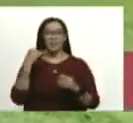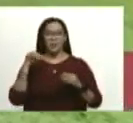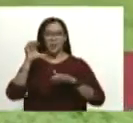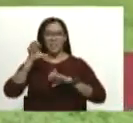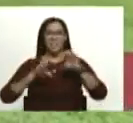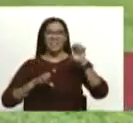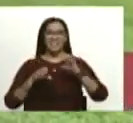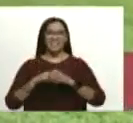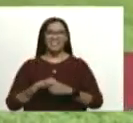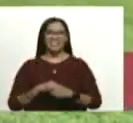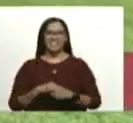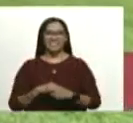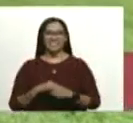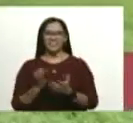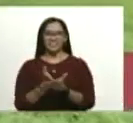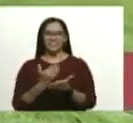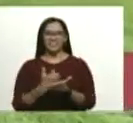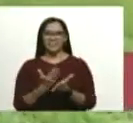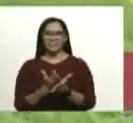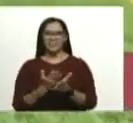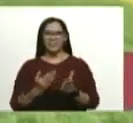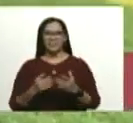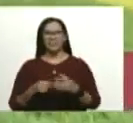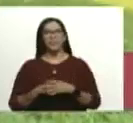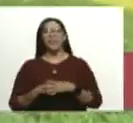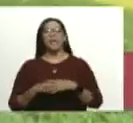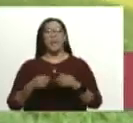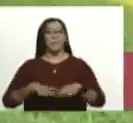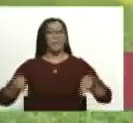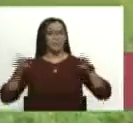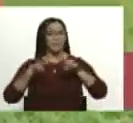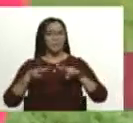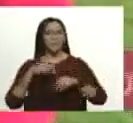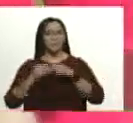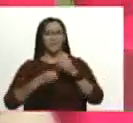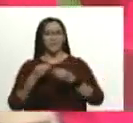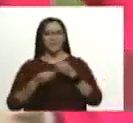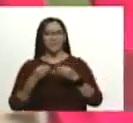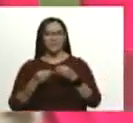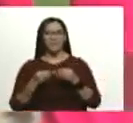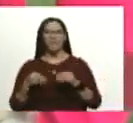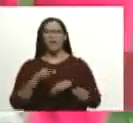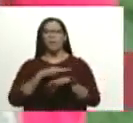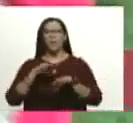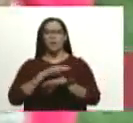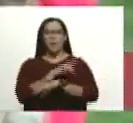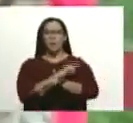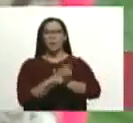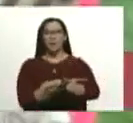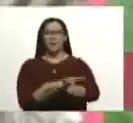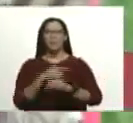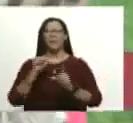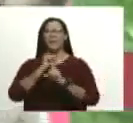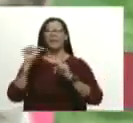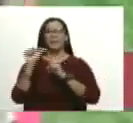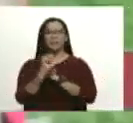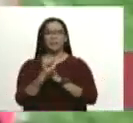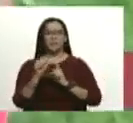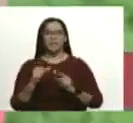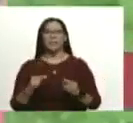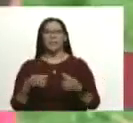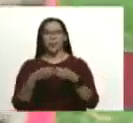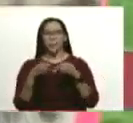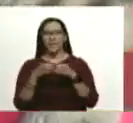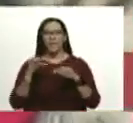como parte, además, esta política maravillosa que se viene ejecutando a través del Ministerio del Poder Popular para el ecosocialismo. Mi compañera